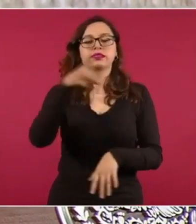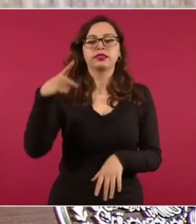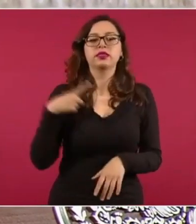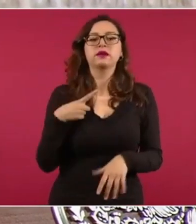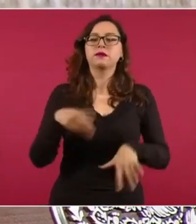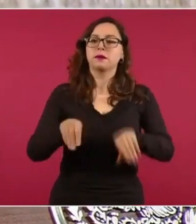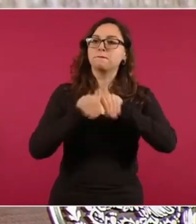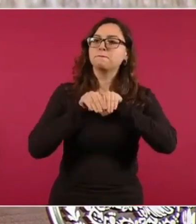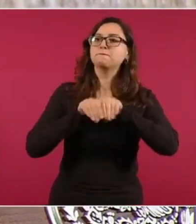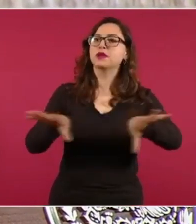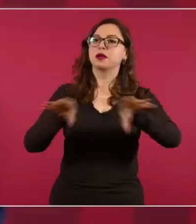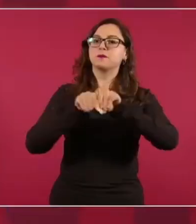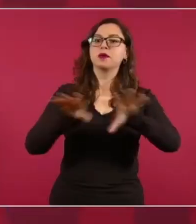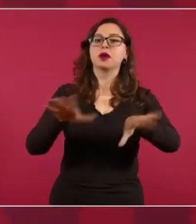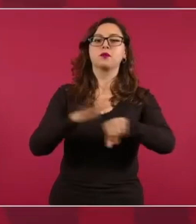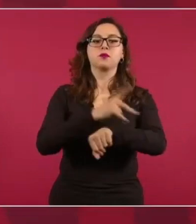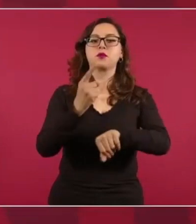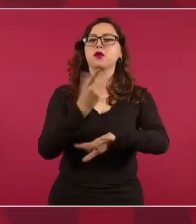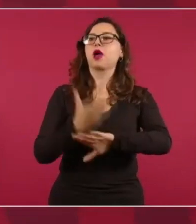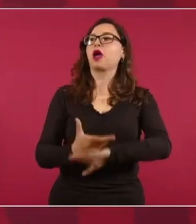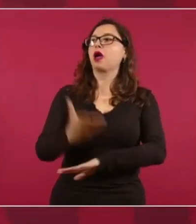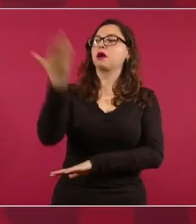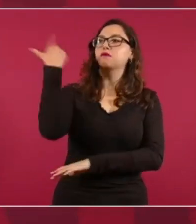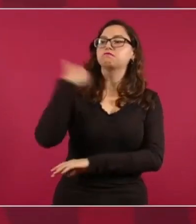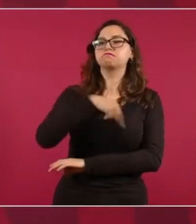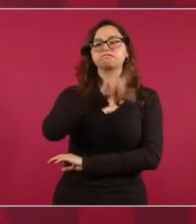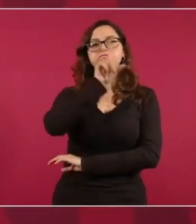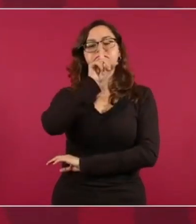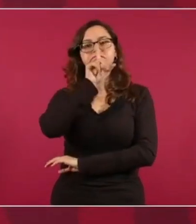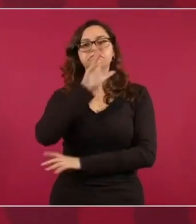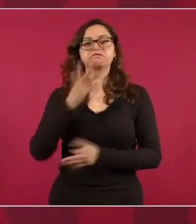porque antes no existía